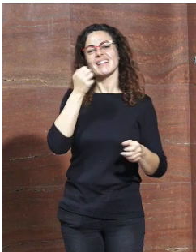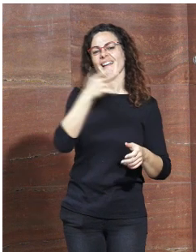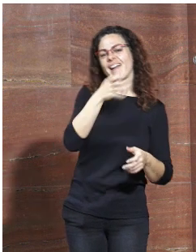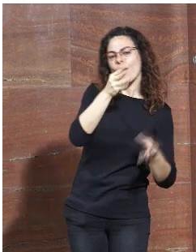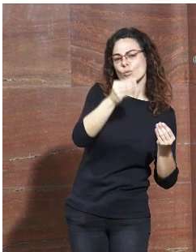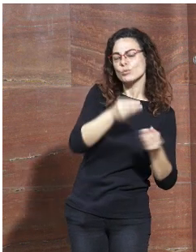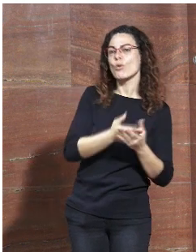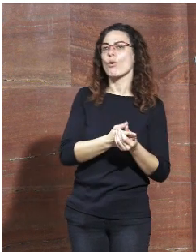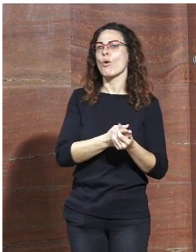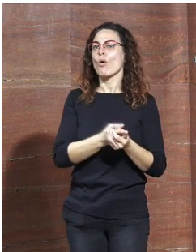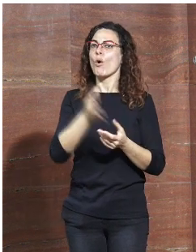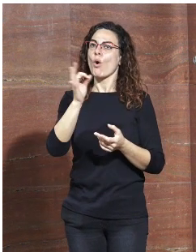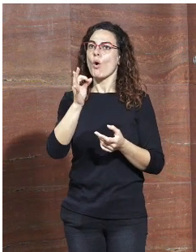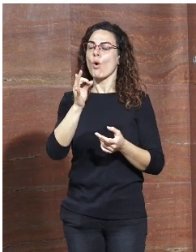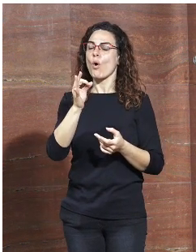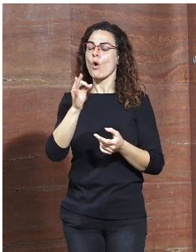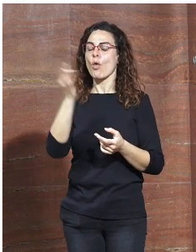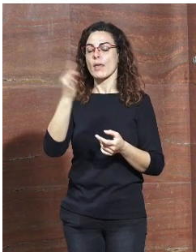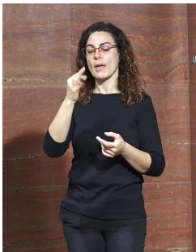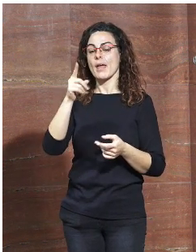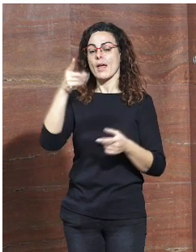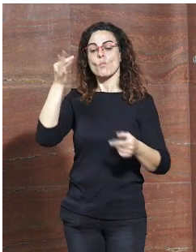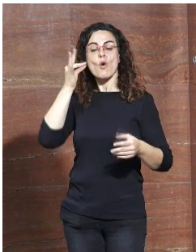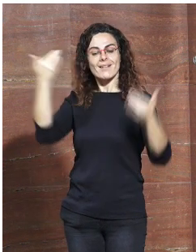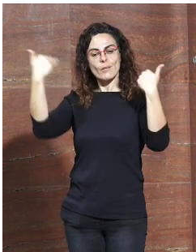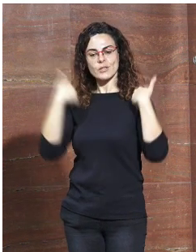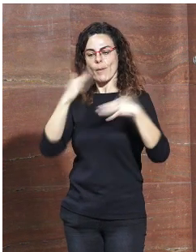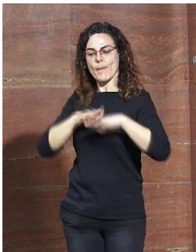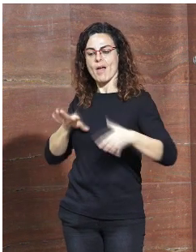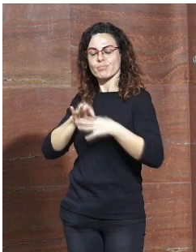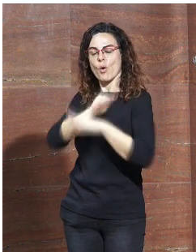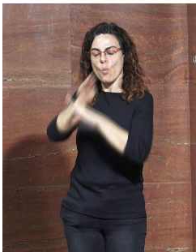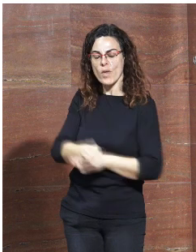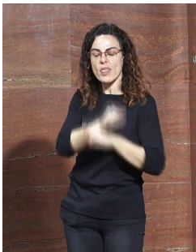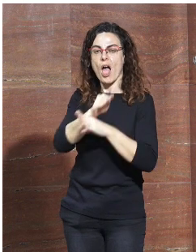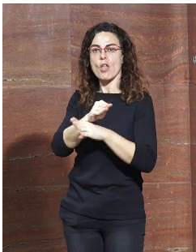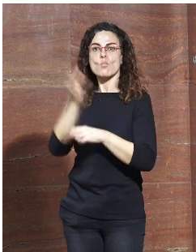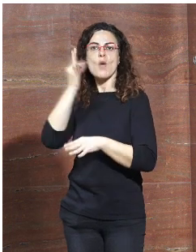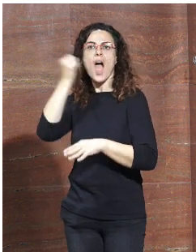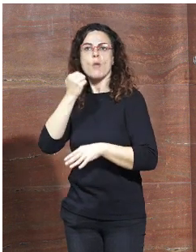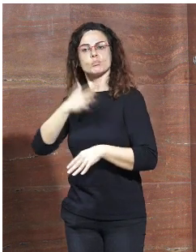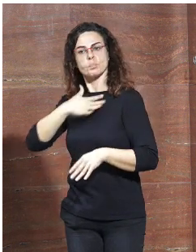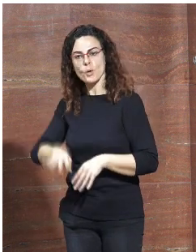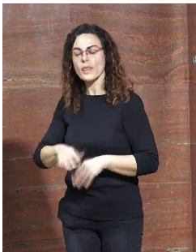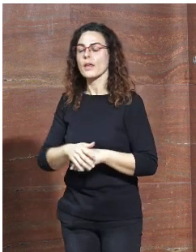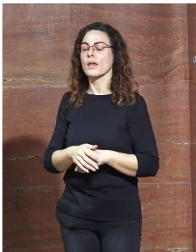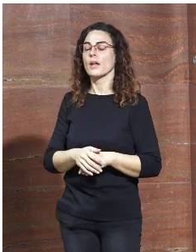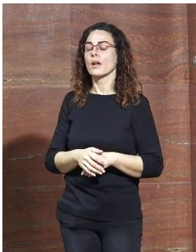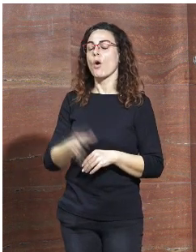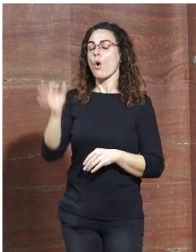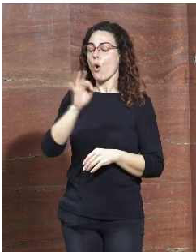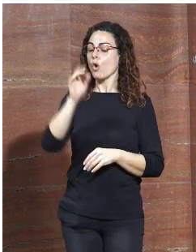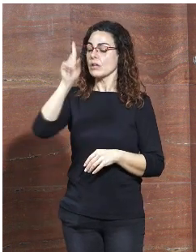que sostuvieseis la cultura de los cuidados, con que se pudiese abusar de vosotras, incluso con que se os